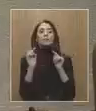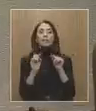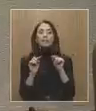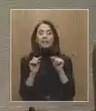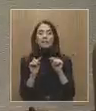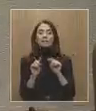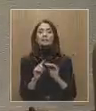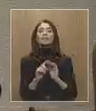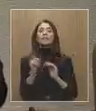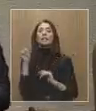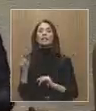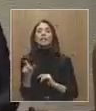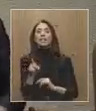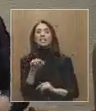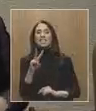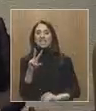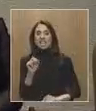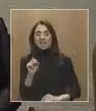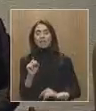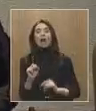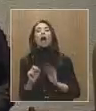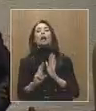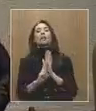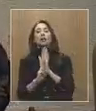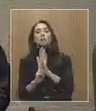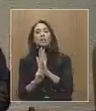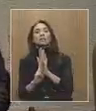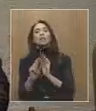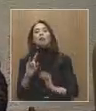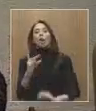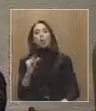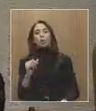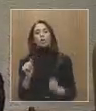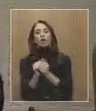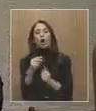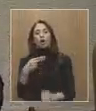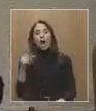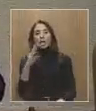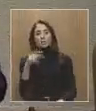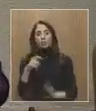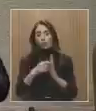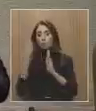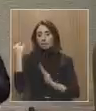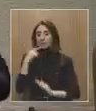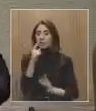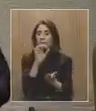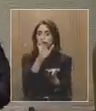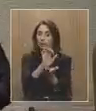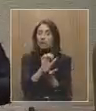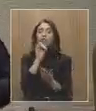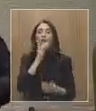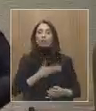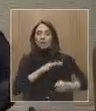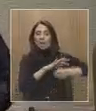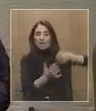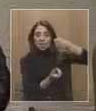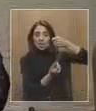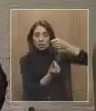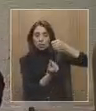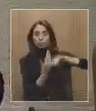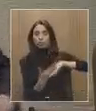en representación de la UDI, junto con Gustavo Azbun, le dijeron al país hace algunos meses que el Estado tenía recursos de